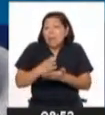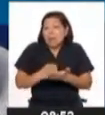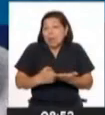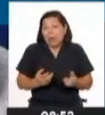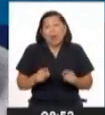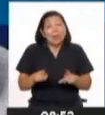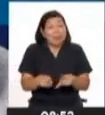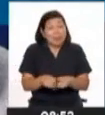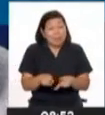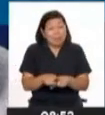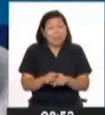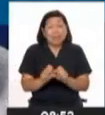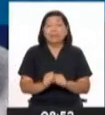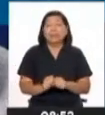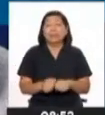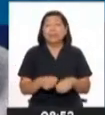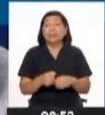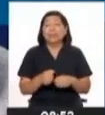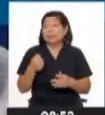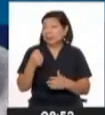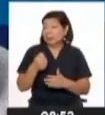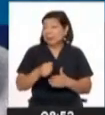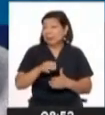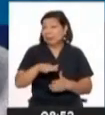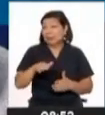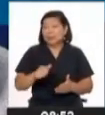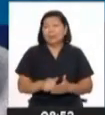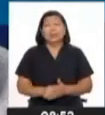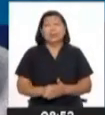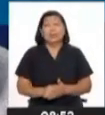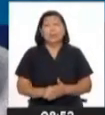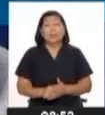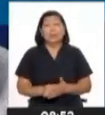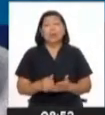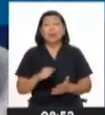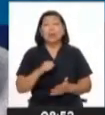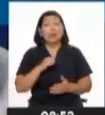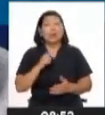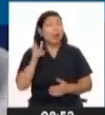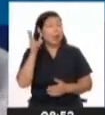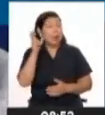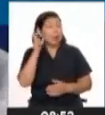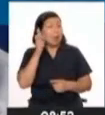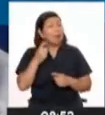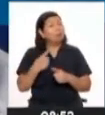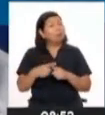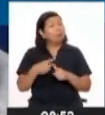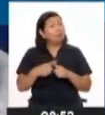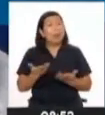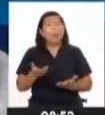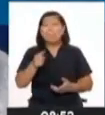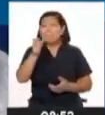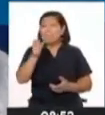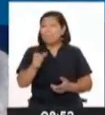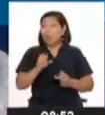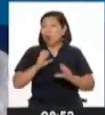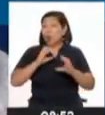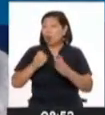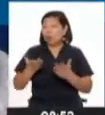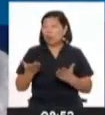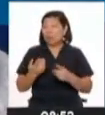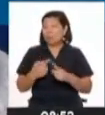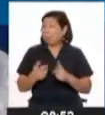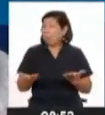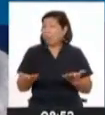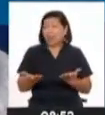manera también hostil de agredir al niño, ¿no? Yo he escuchado varias veces a personas conversando a mi alrededor,